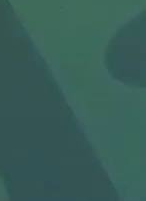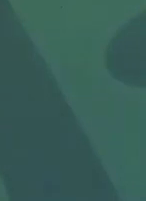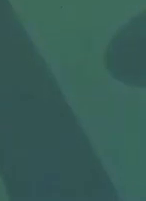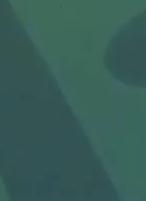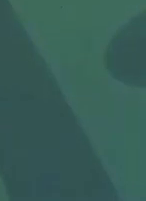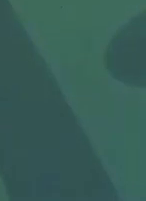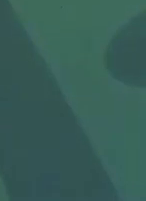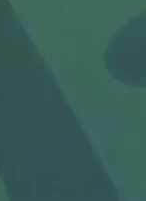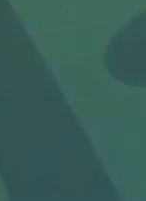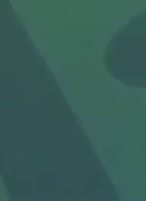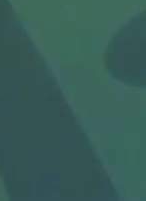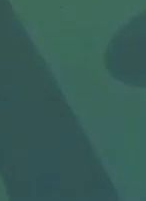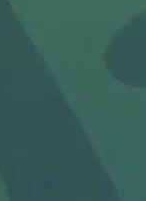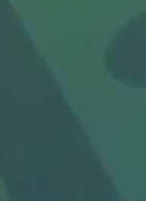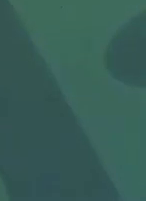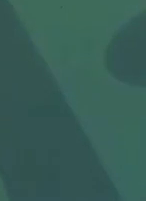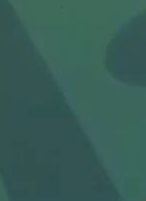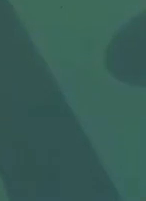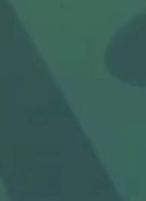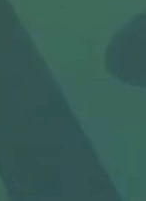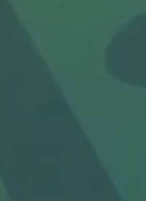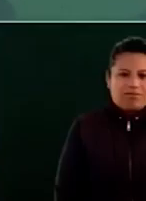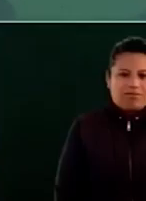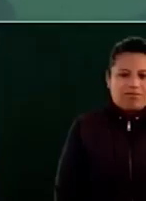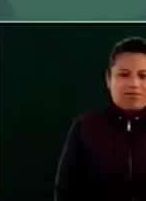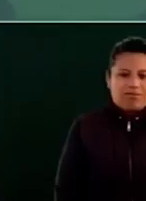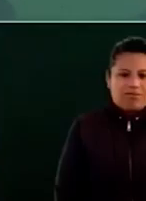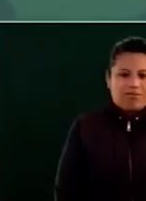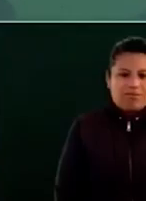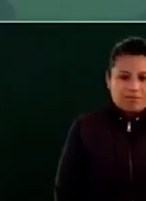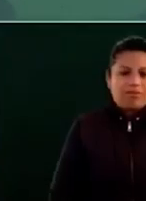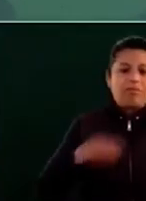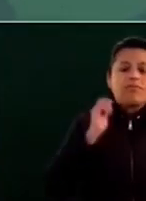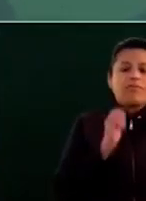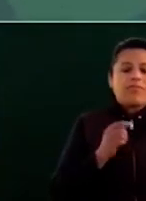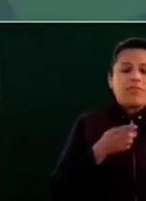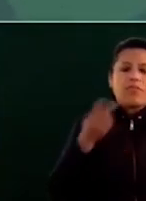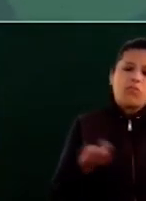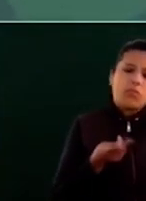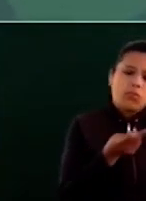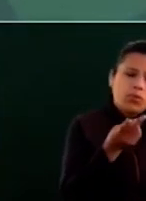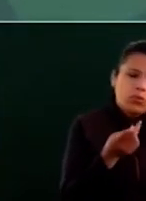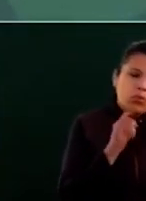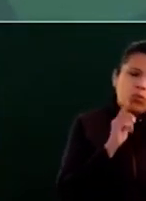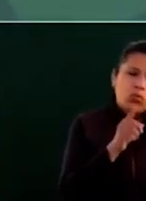protegerlas, el de no dejarlas en desamparo,